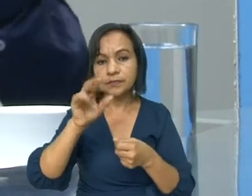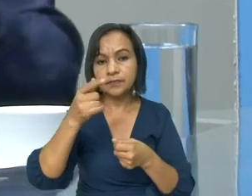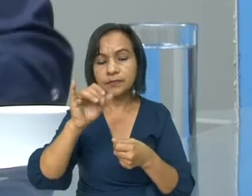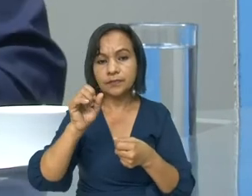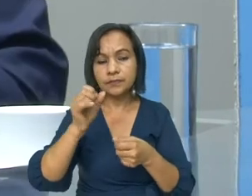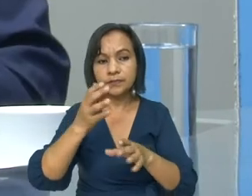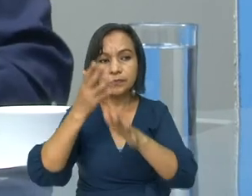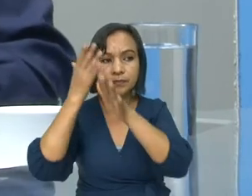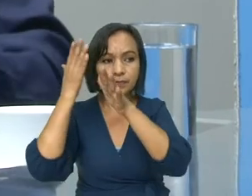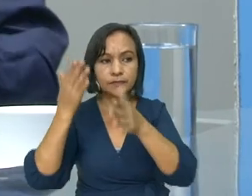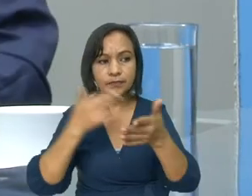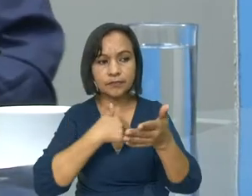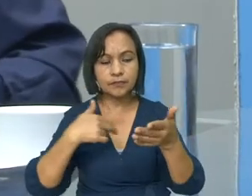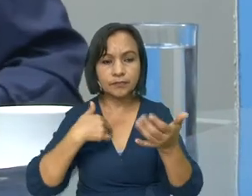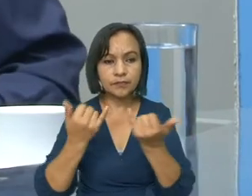del Sur